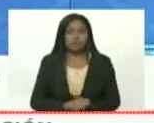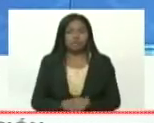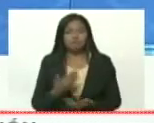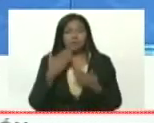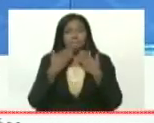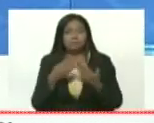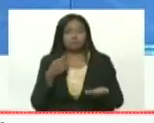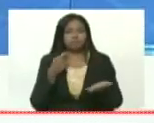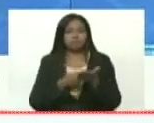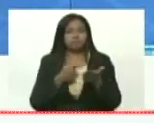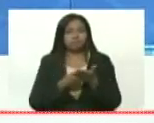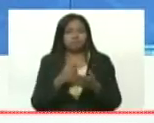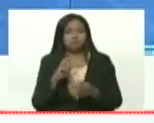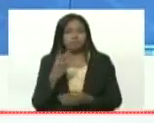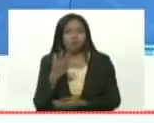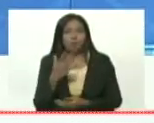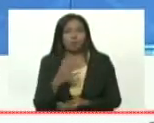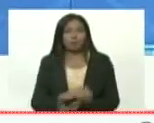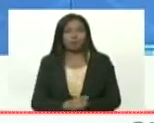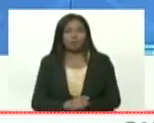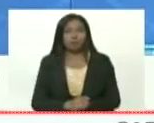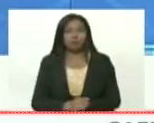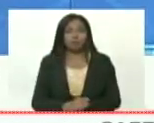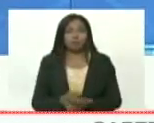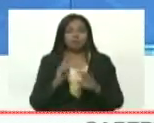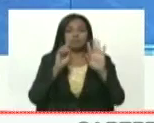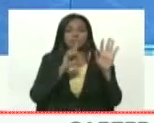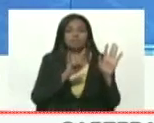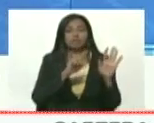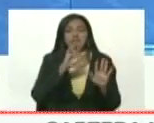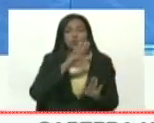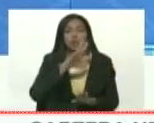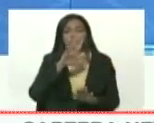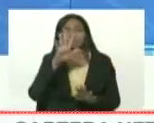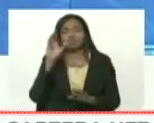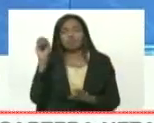piden recursos por un monto de